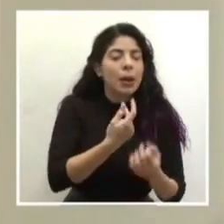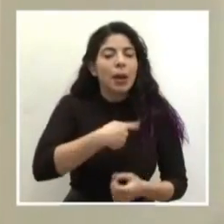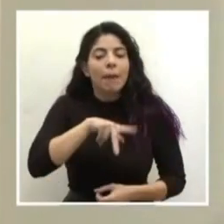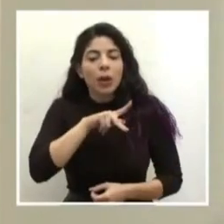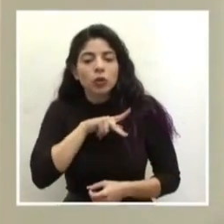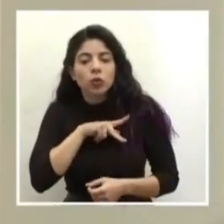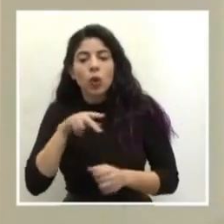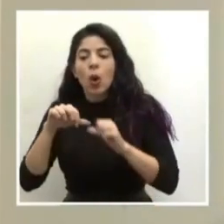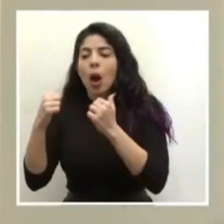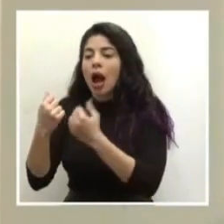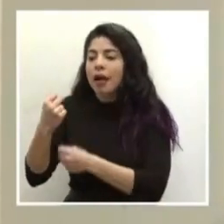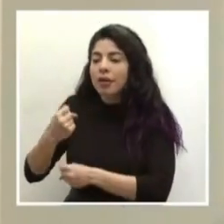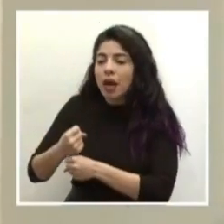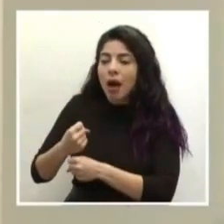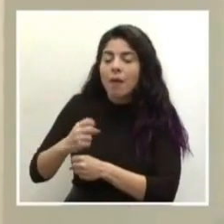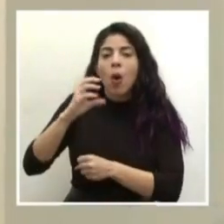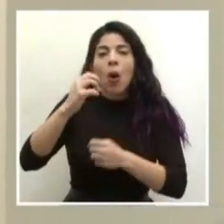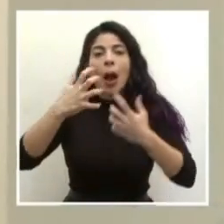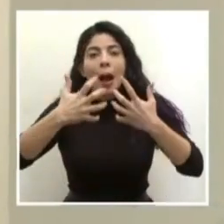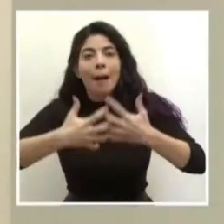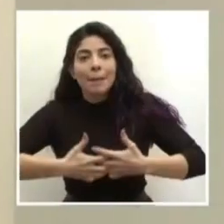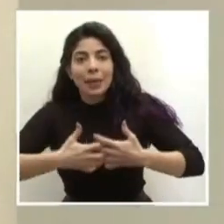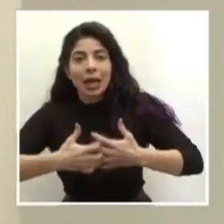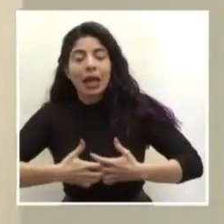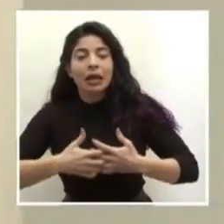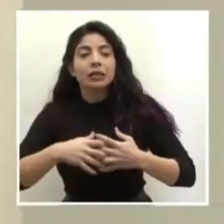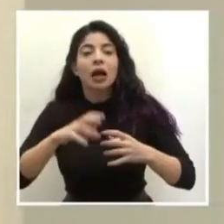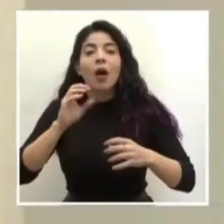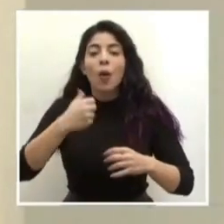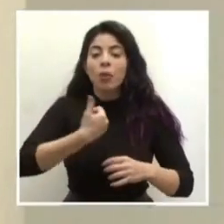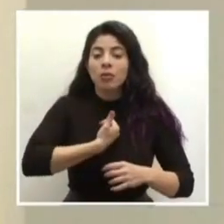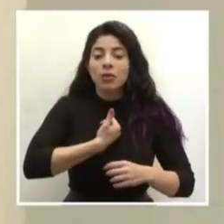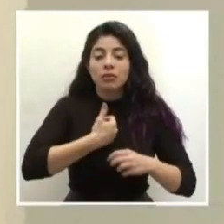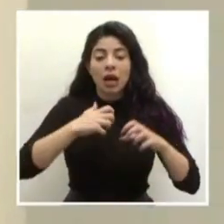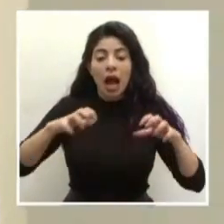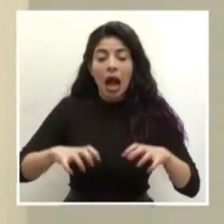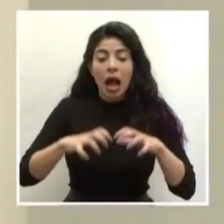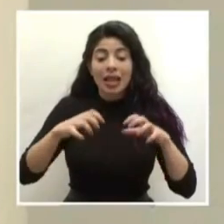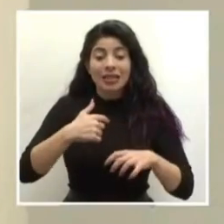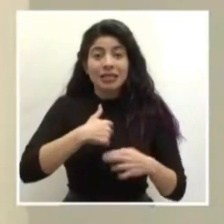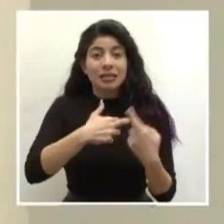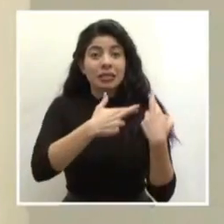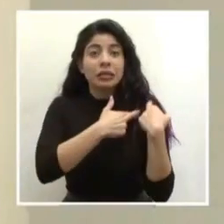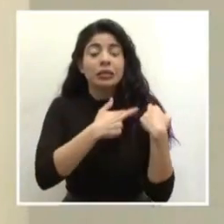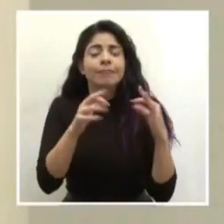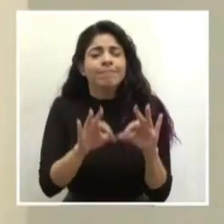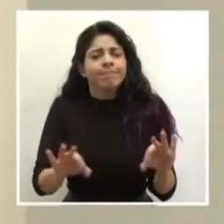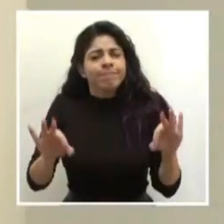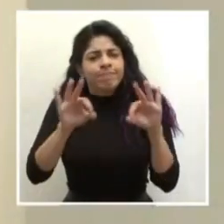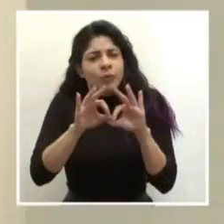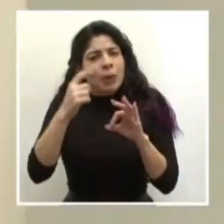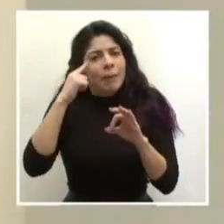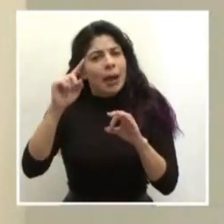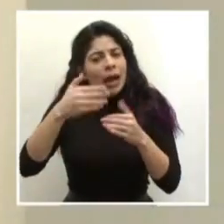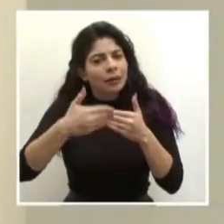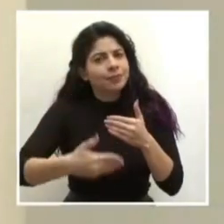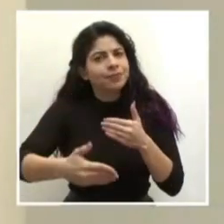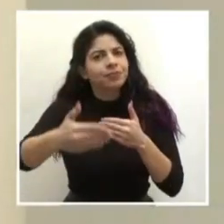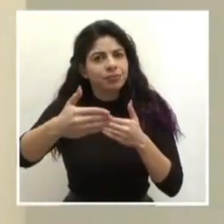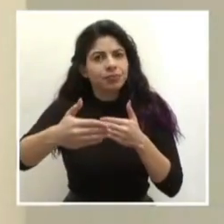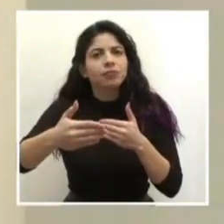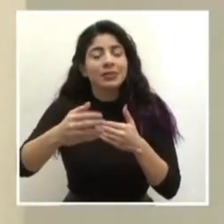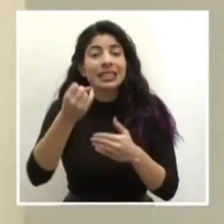de trabajo, sea en su empresa, sea en sus actividades, es clave para avanzar en esta etapa. Si